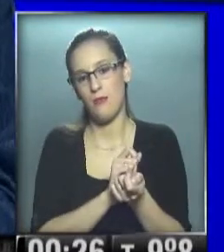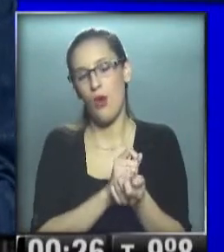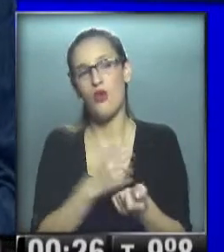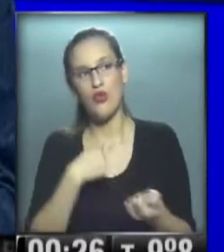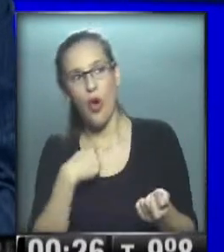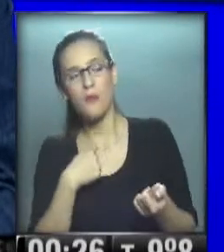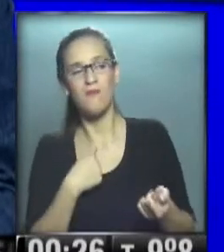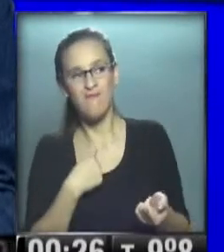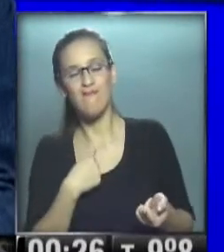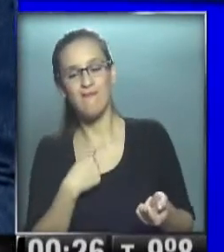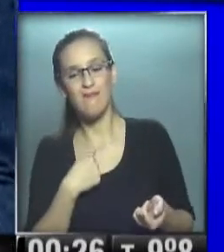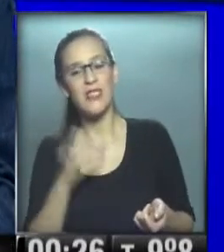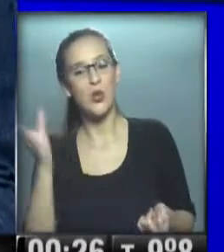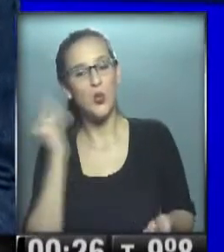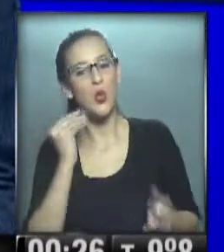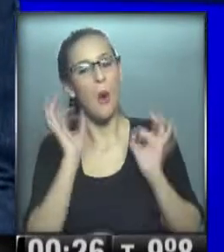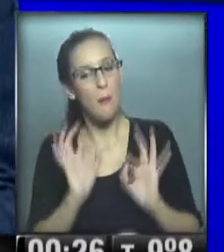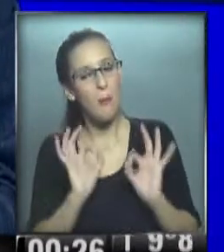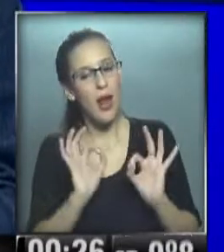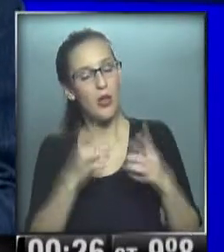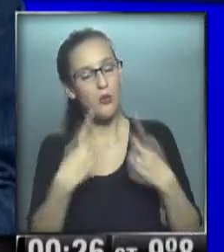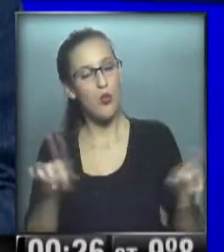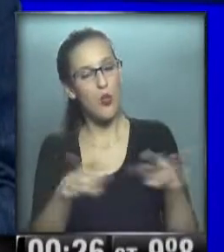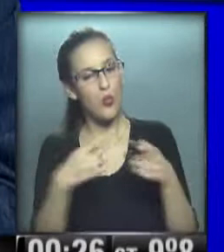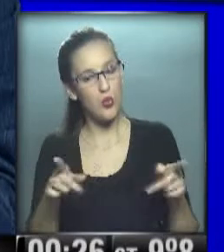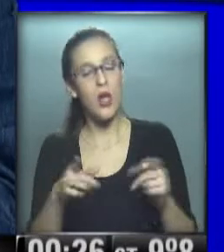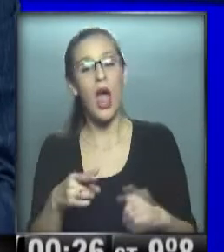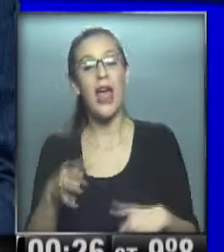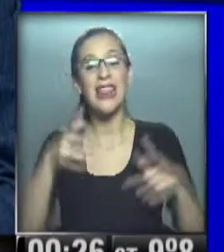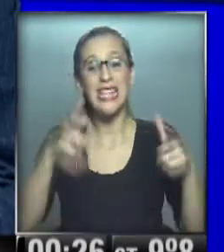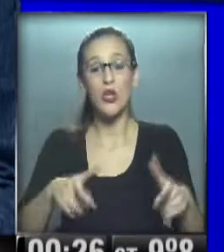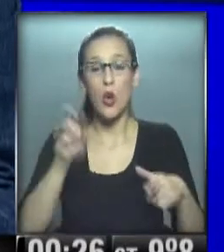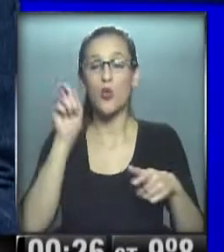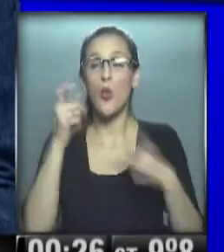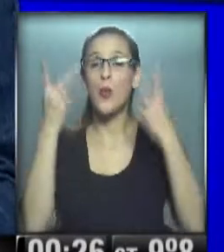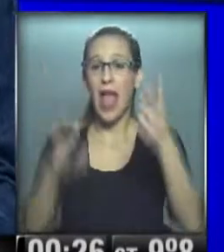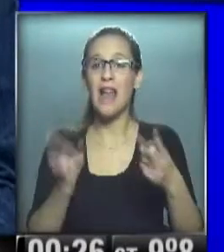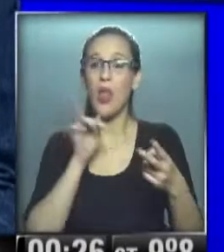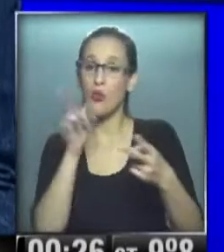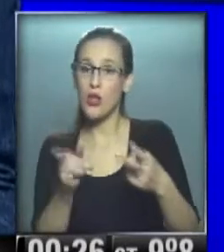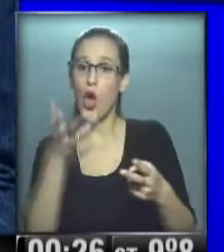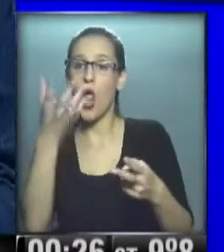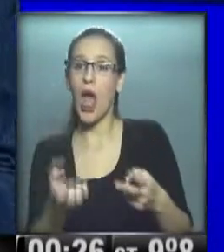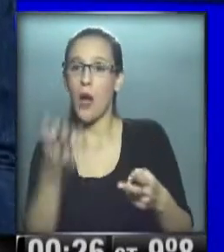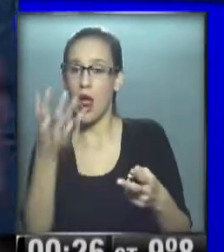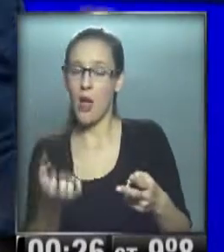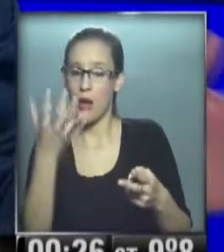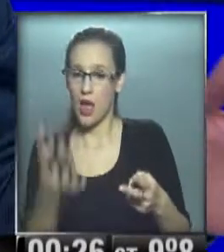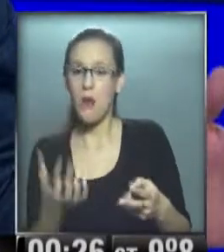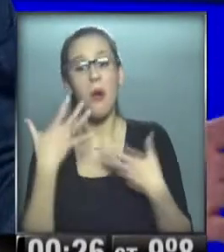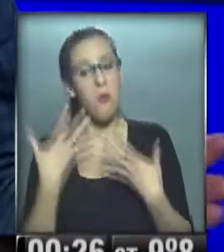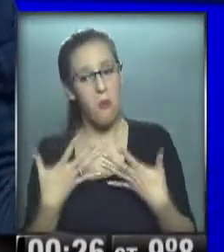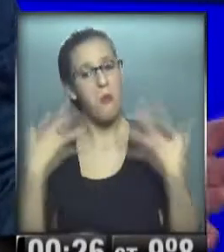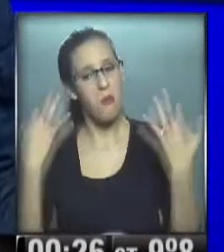sentí cuando escuché el disco completo es un disco que fue grabado en eeuu pudieron ir a grabar a texas un lugar muy especial para ir a grabar que tienen esa